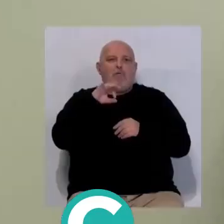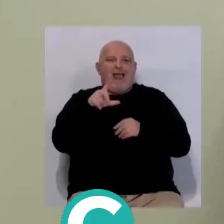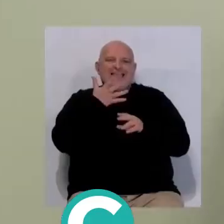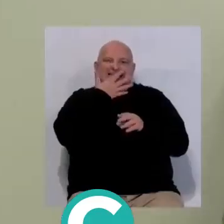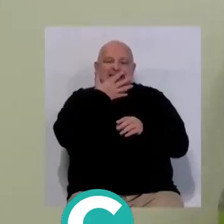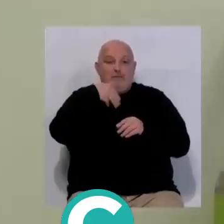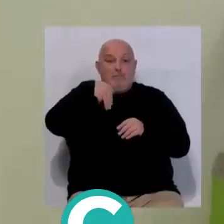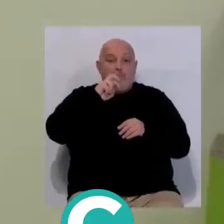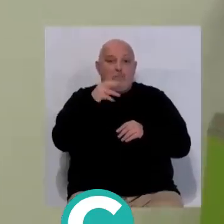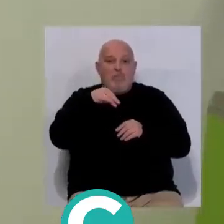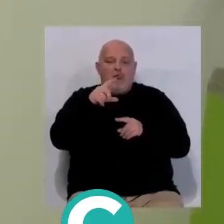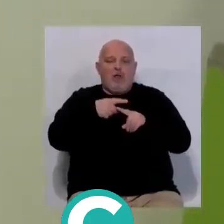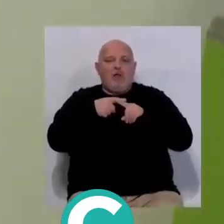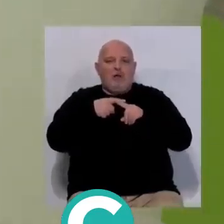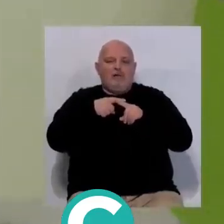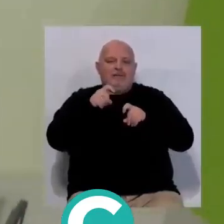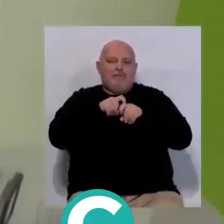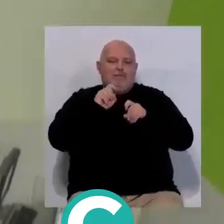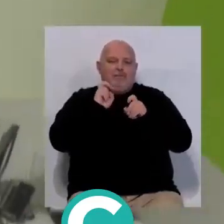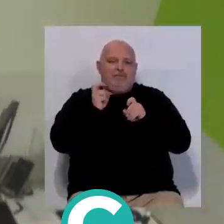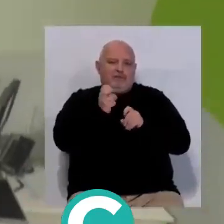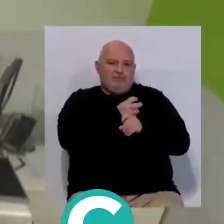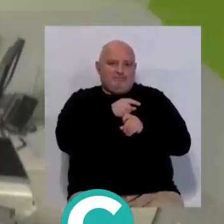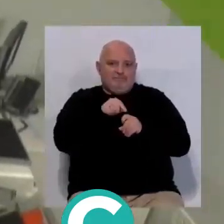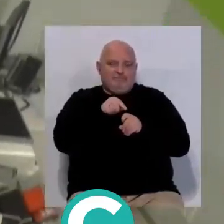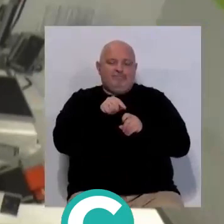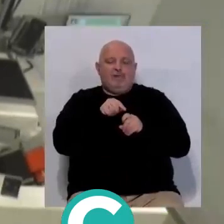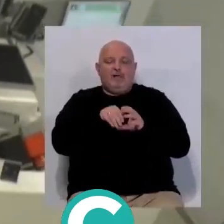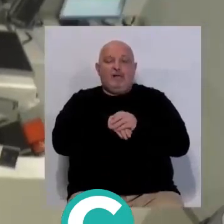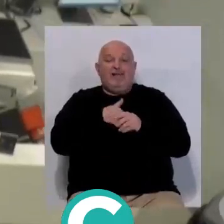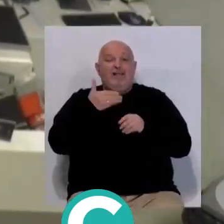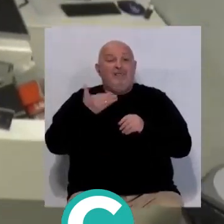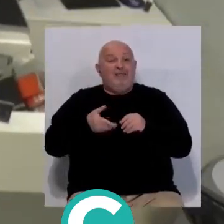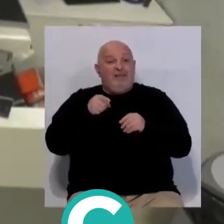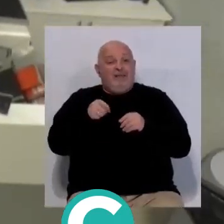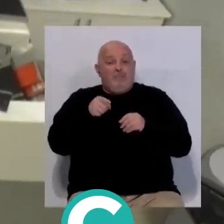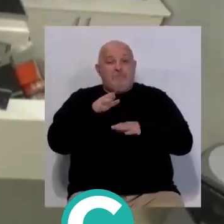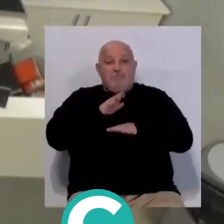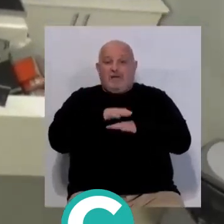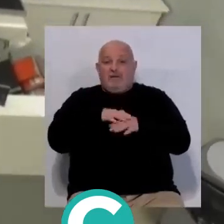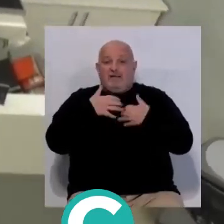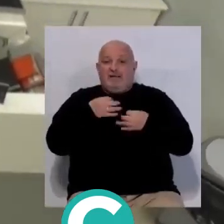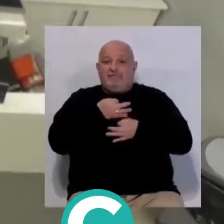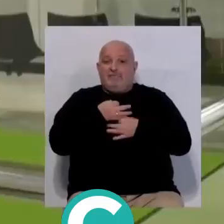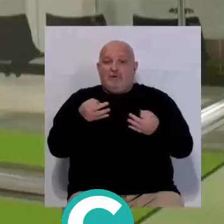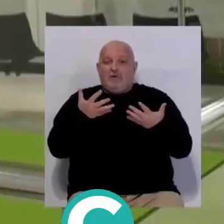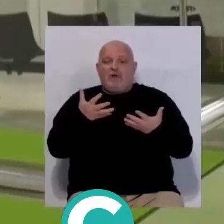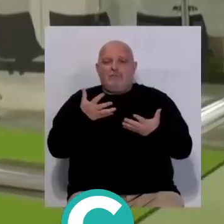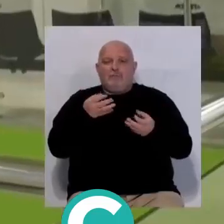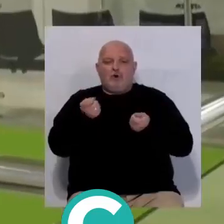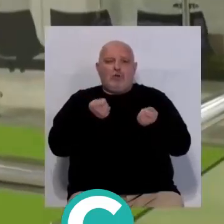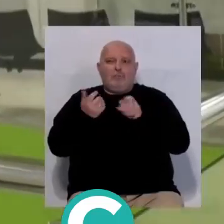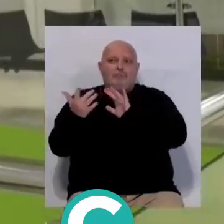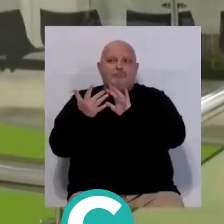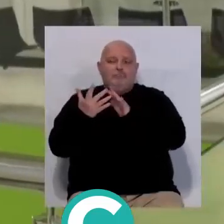pueden compartirse distintos tipos de terapia. Y claro, lo fundamental para que todo funcione es una adecuada